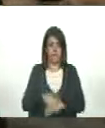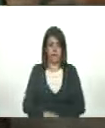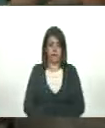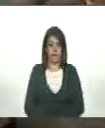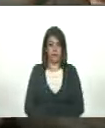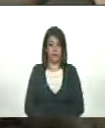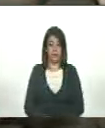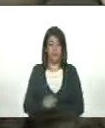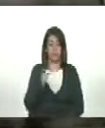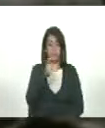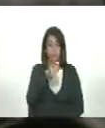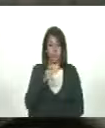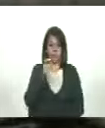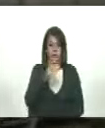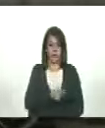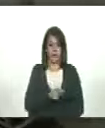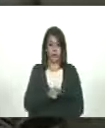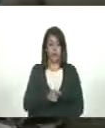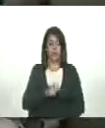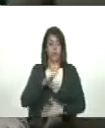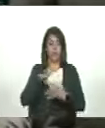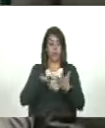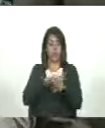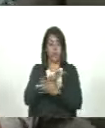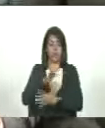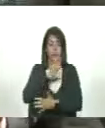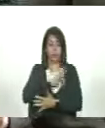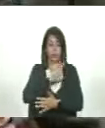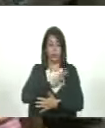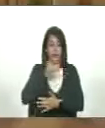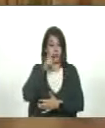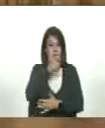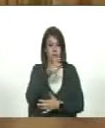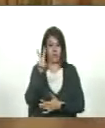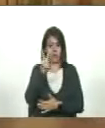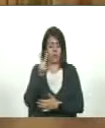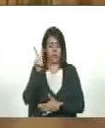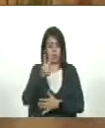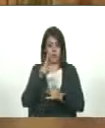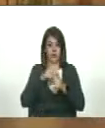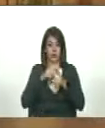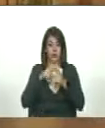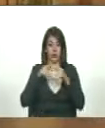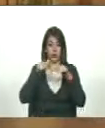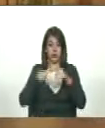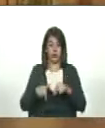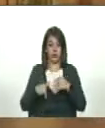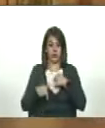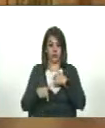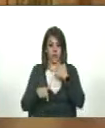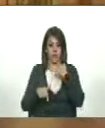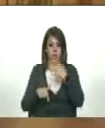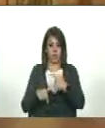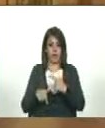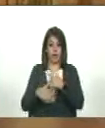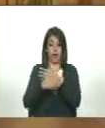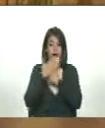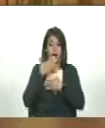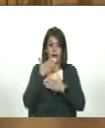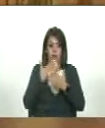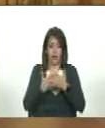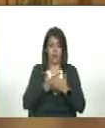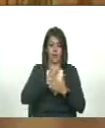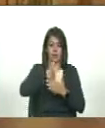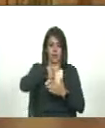Era el plan buscar la explosión social del pueblo venezolano. Y por eso yo digo que en primera fila agradecer a